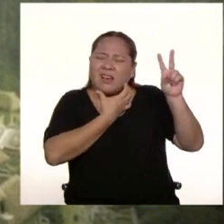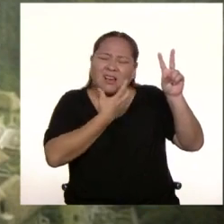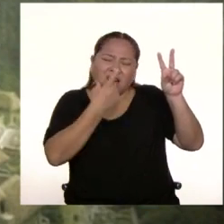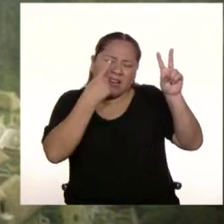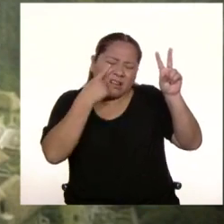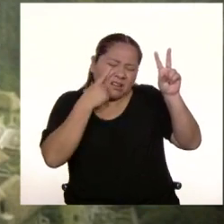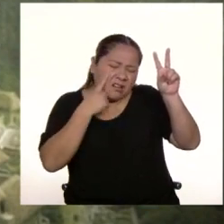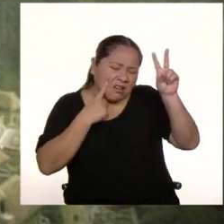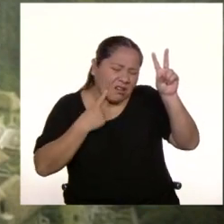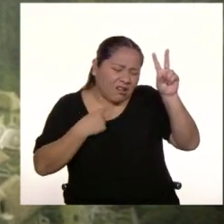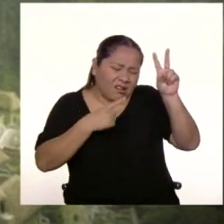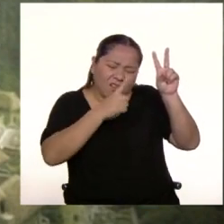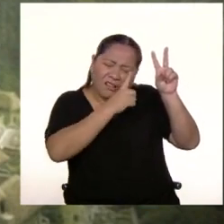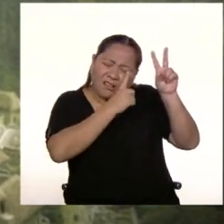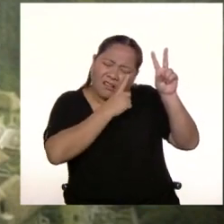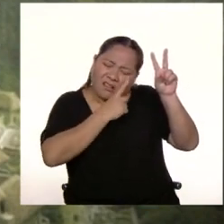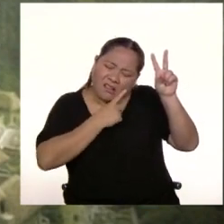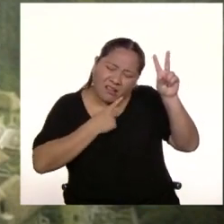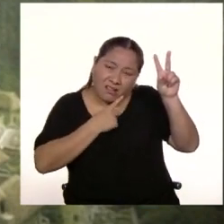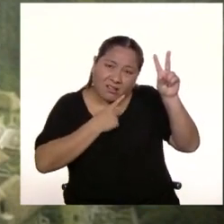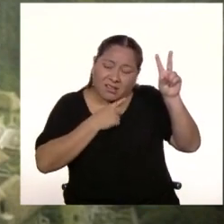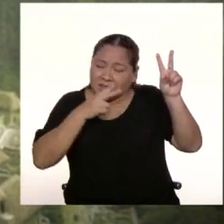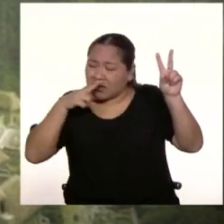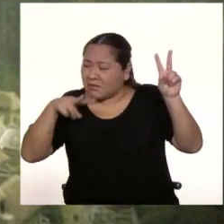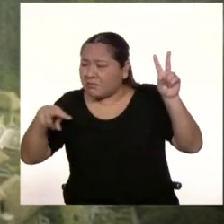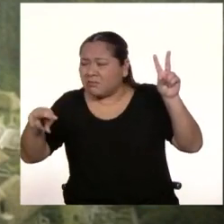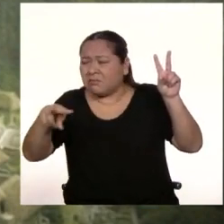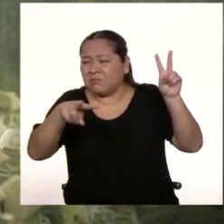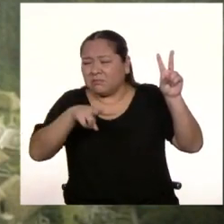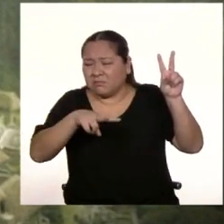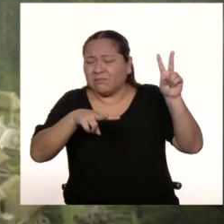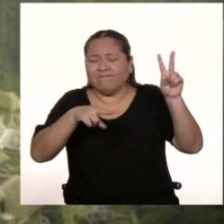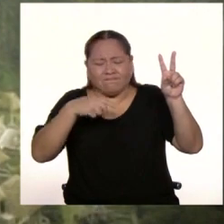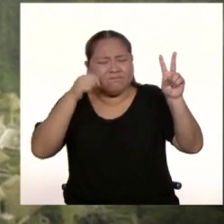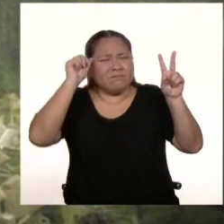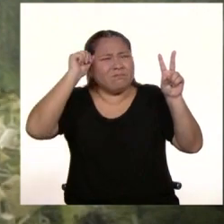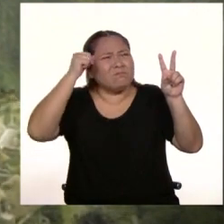tristeza, contemplando el presente y acordándose del pasado.